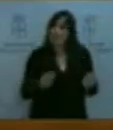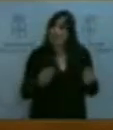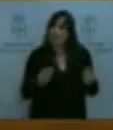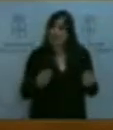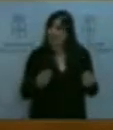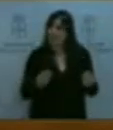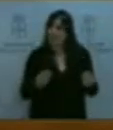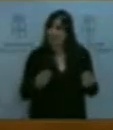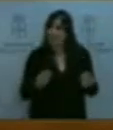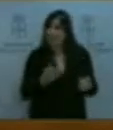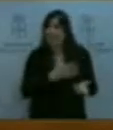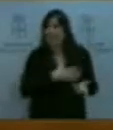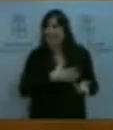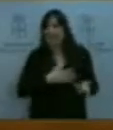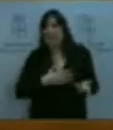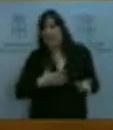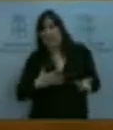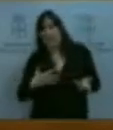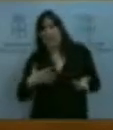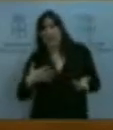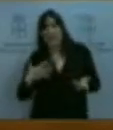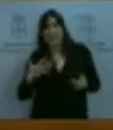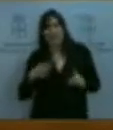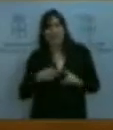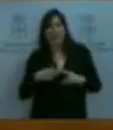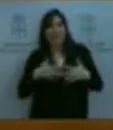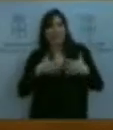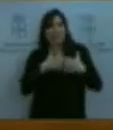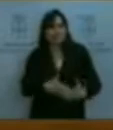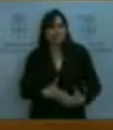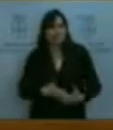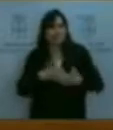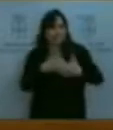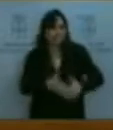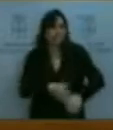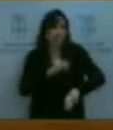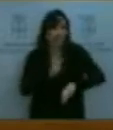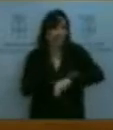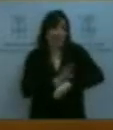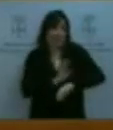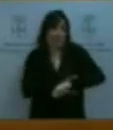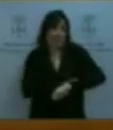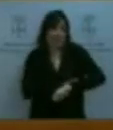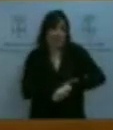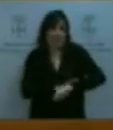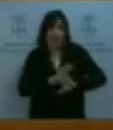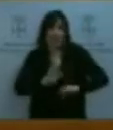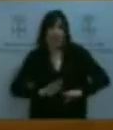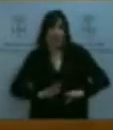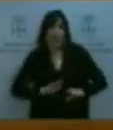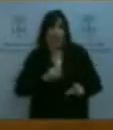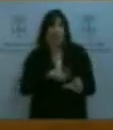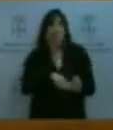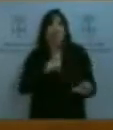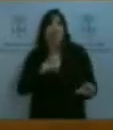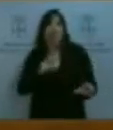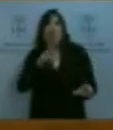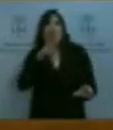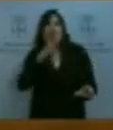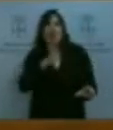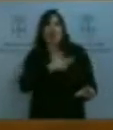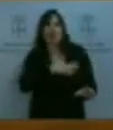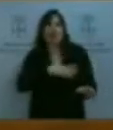insistente guerra de la izquierda. Se fue porque buscó la legitimación en una plataforma muy independiente y muy despolitizada